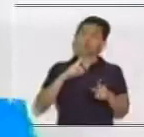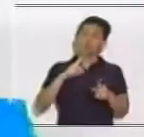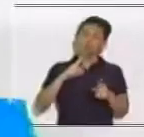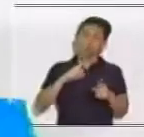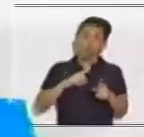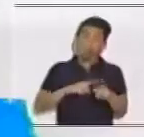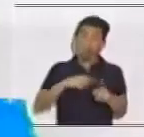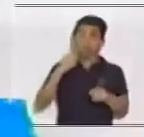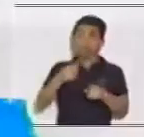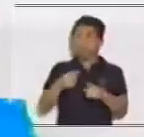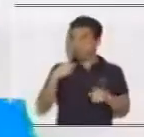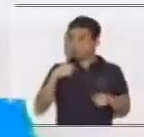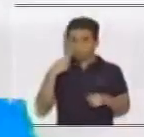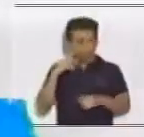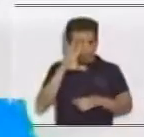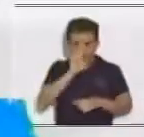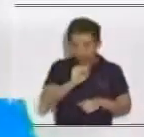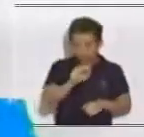identifiquen bien,